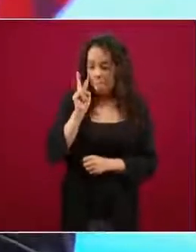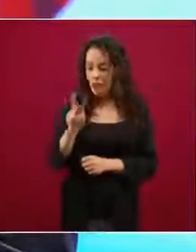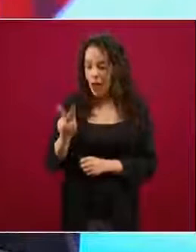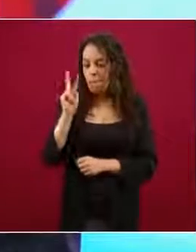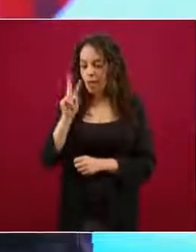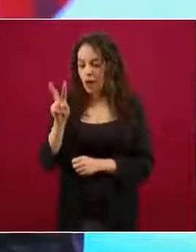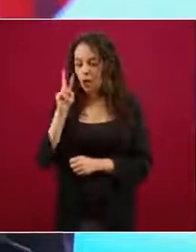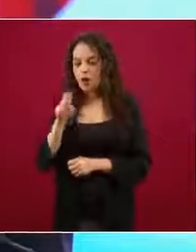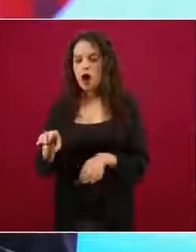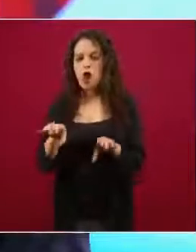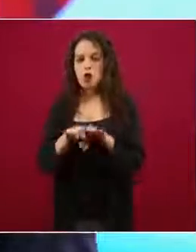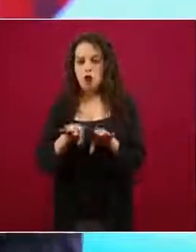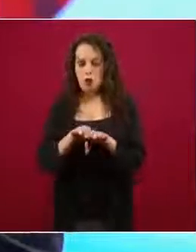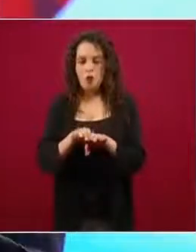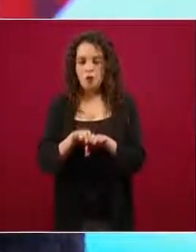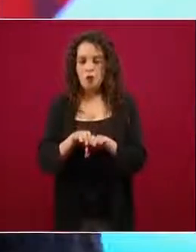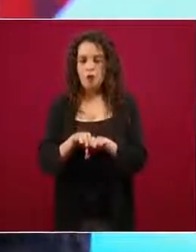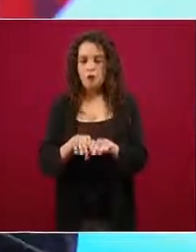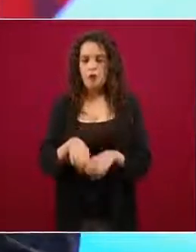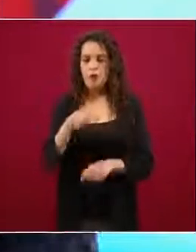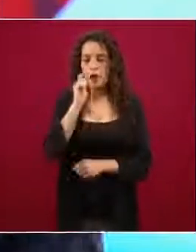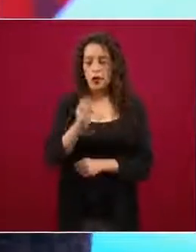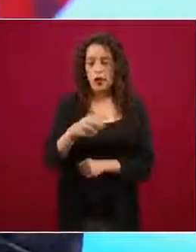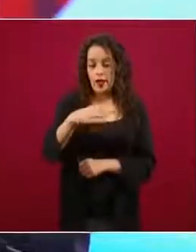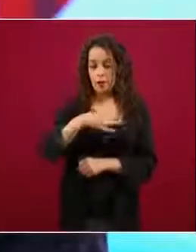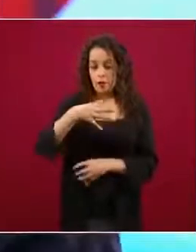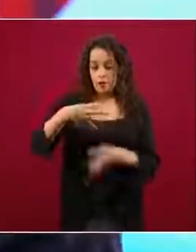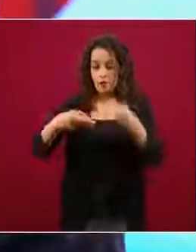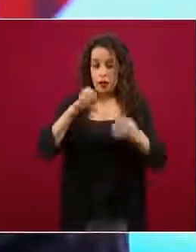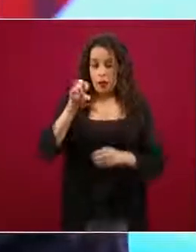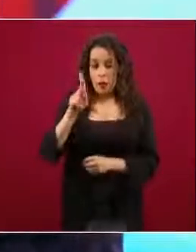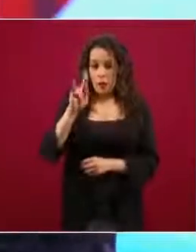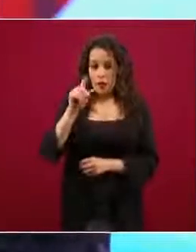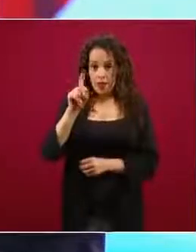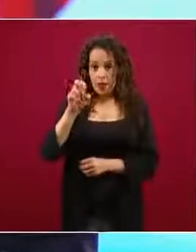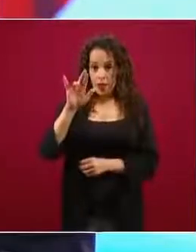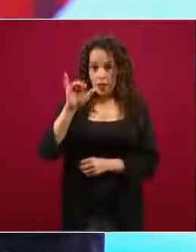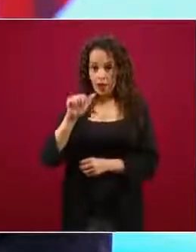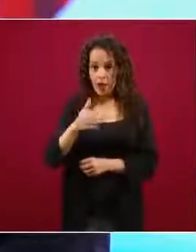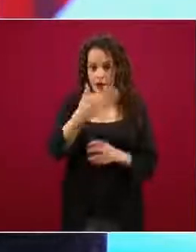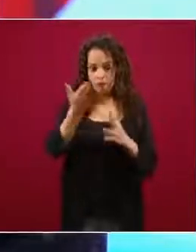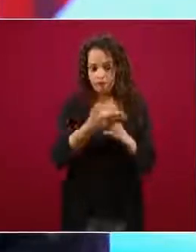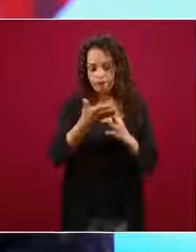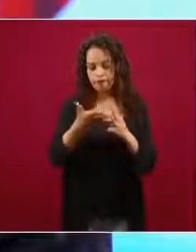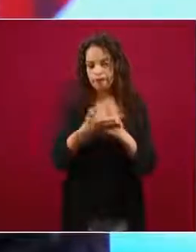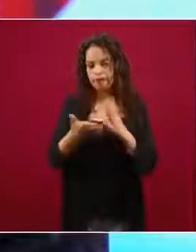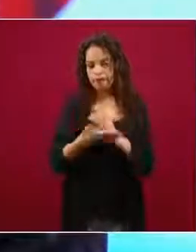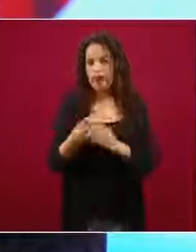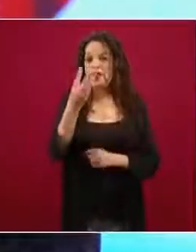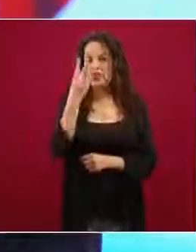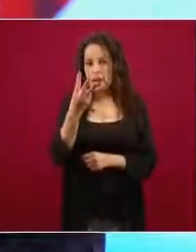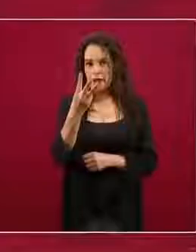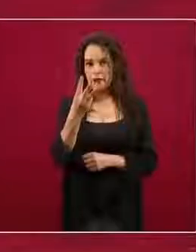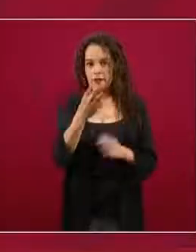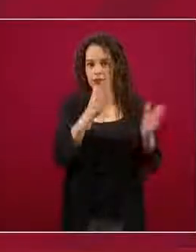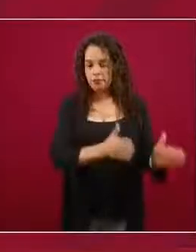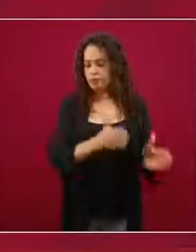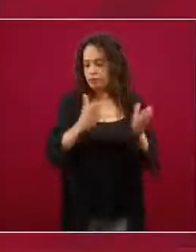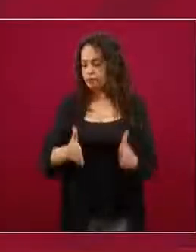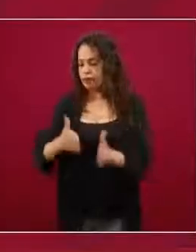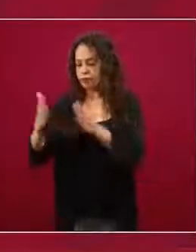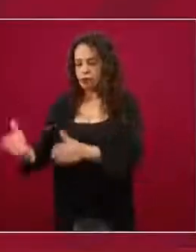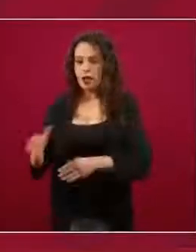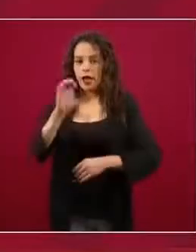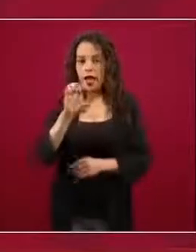la epidemia en tres fases relativamente arbitrarias, marcadas por las etapas que